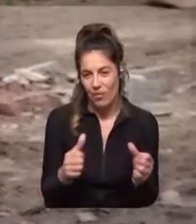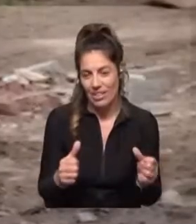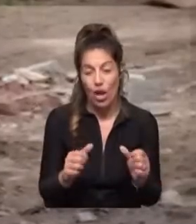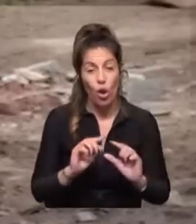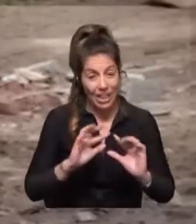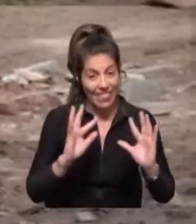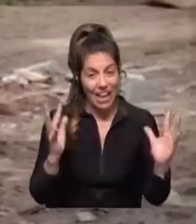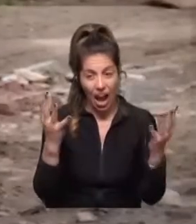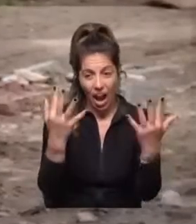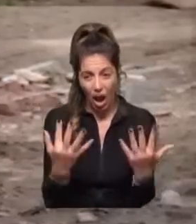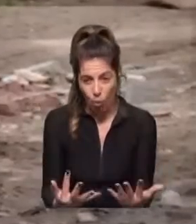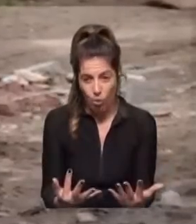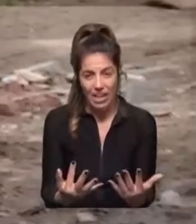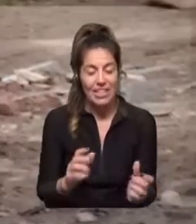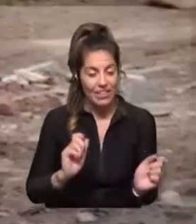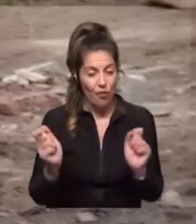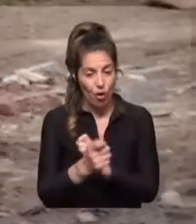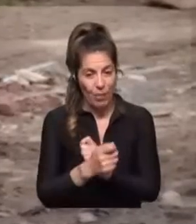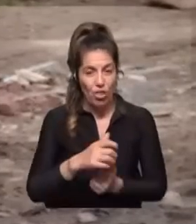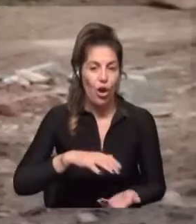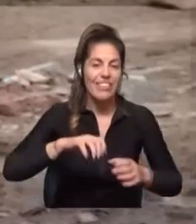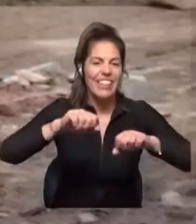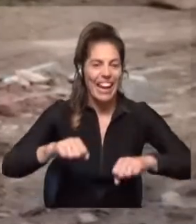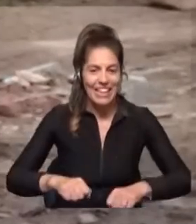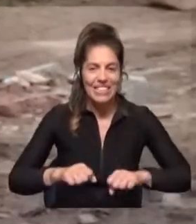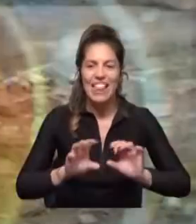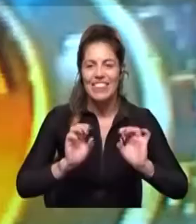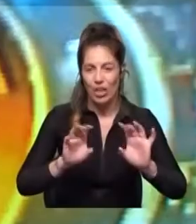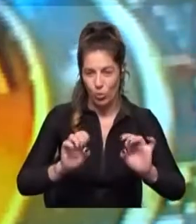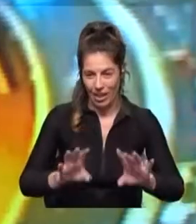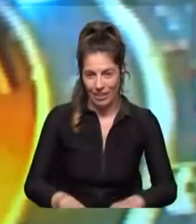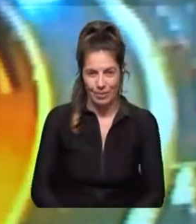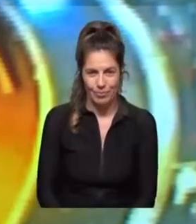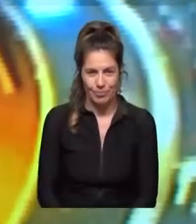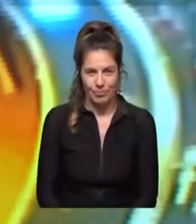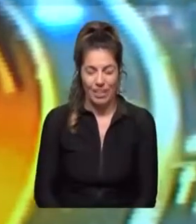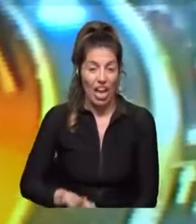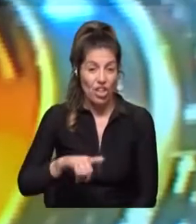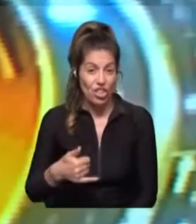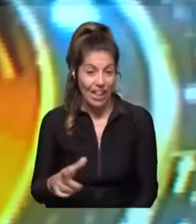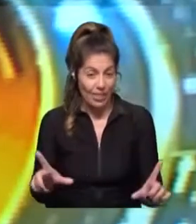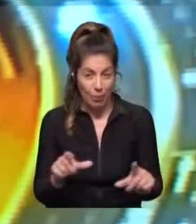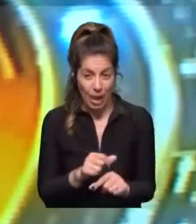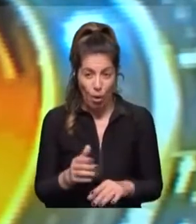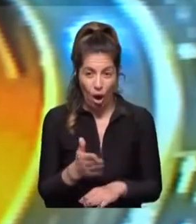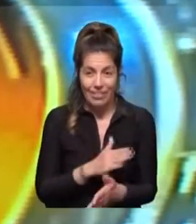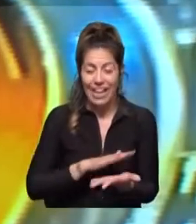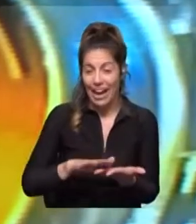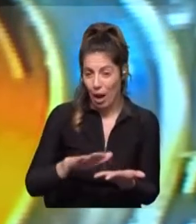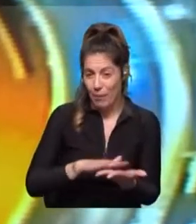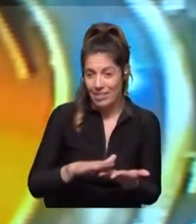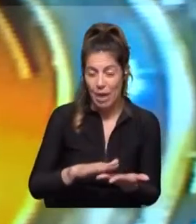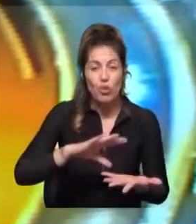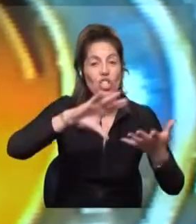las jaulas se han transformado por ejemplo en Terrazas nativas Bueno ya nos vamos antes Vamos a repasar los